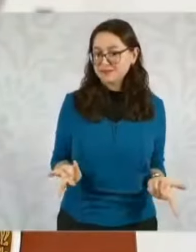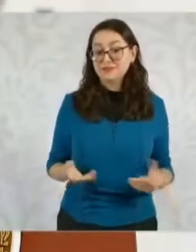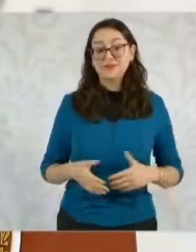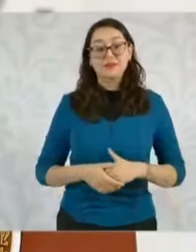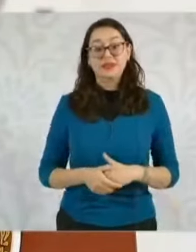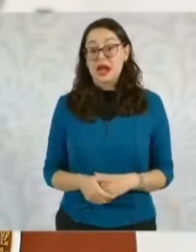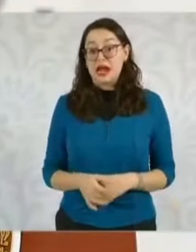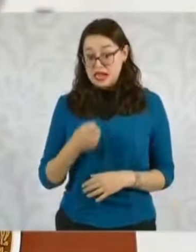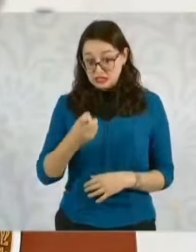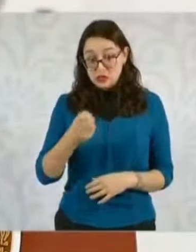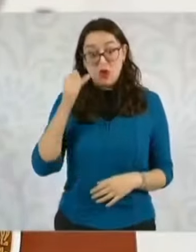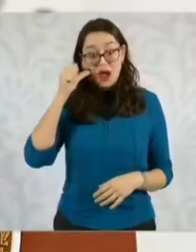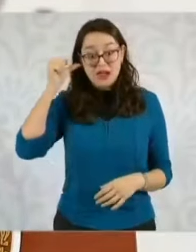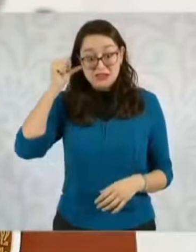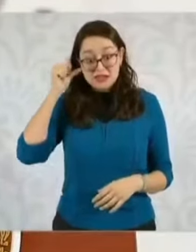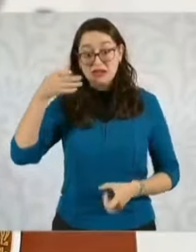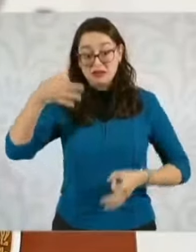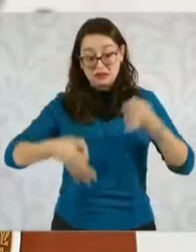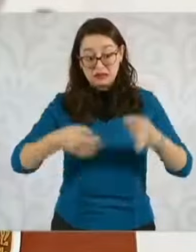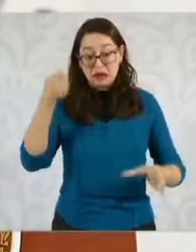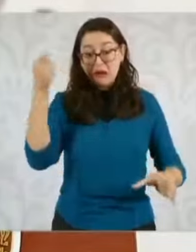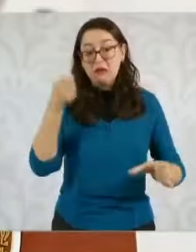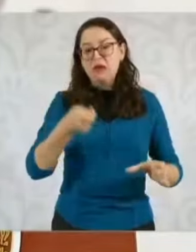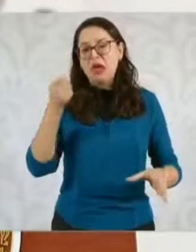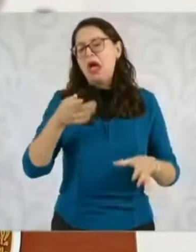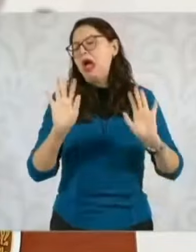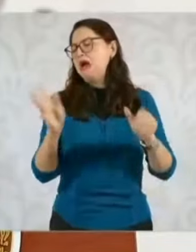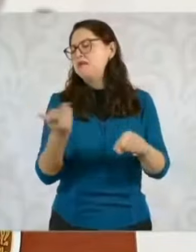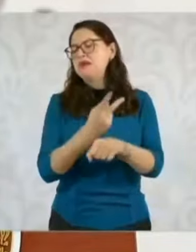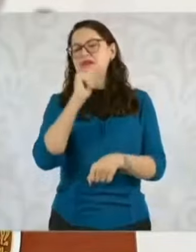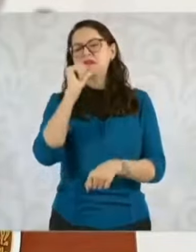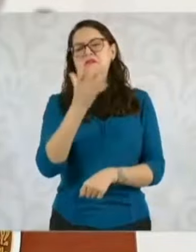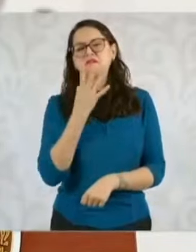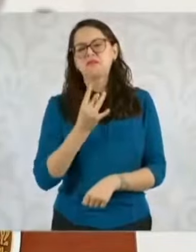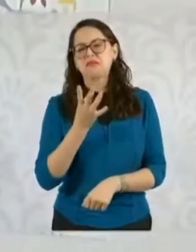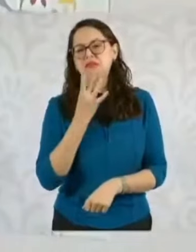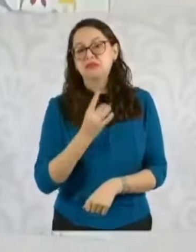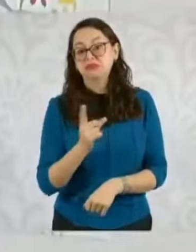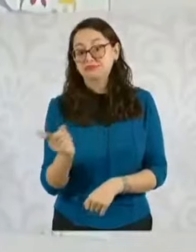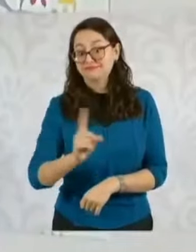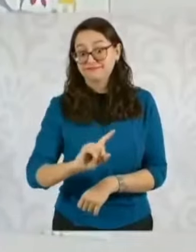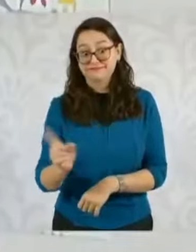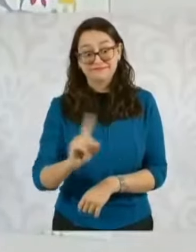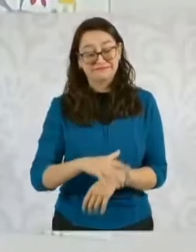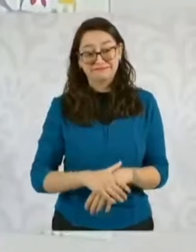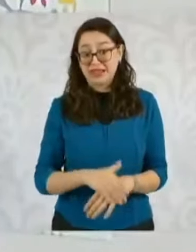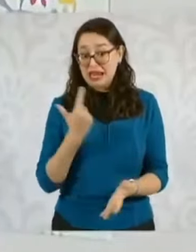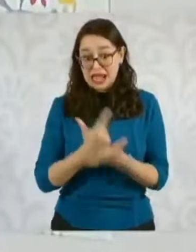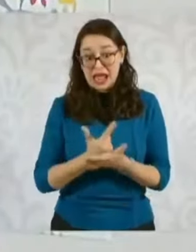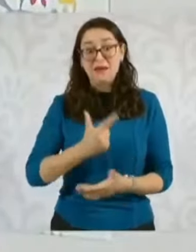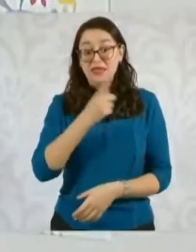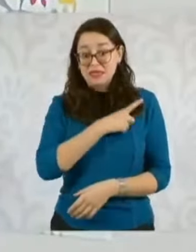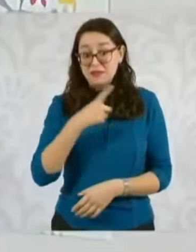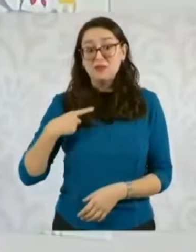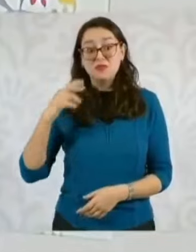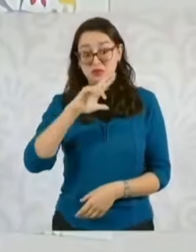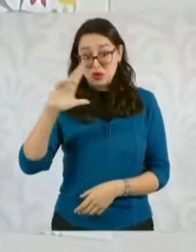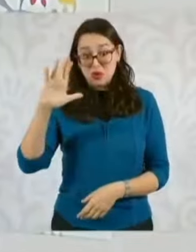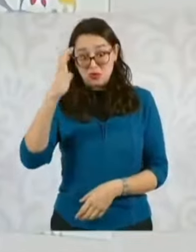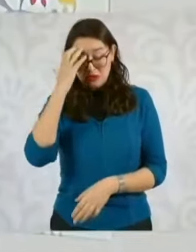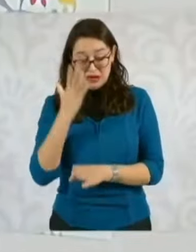análisis profundo de lo que fue ese periodo, la degradación a la cual se llegó.